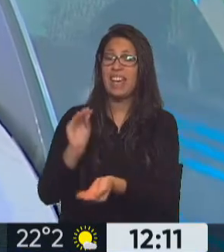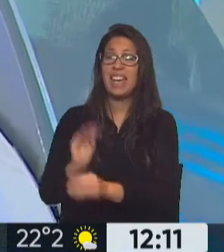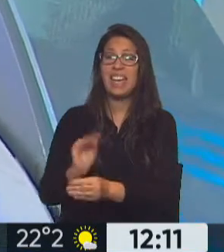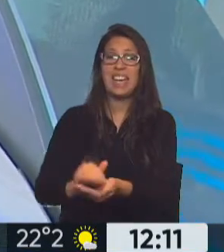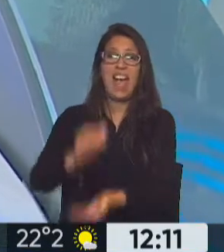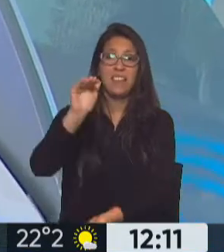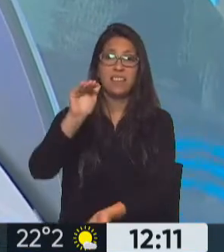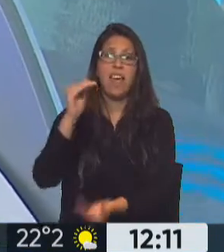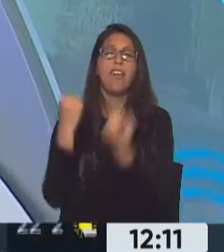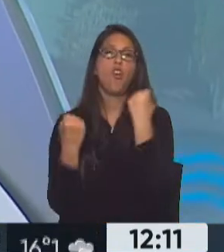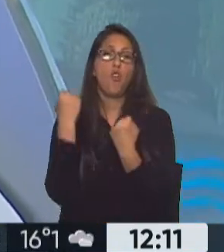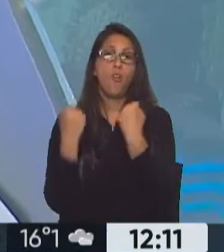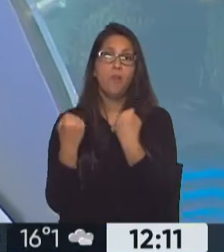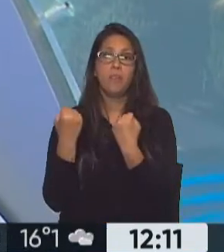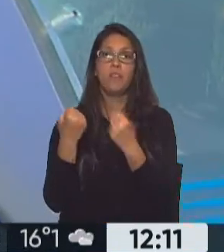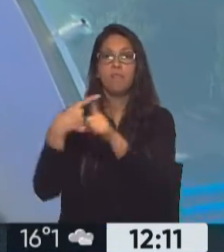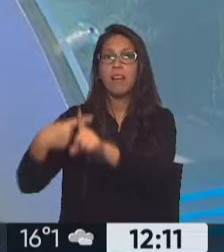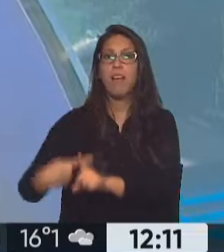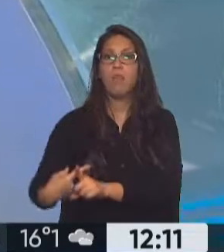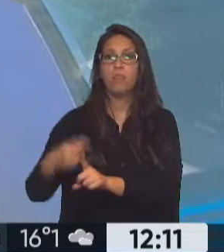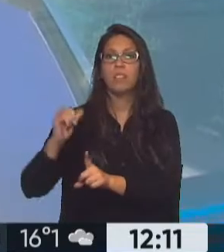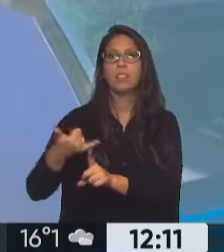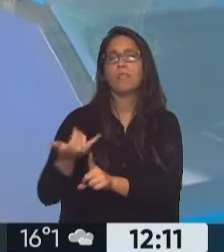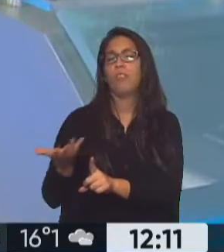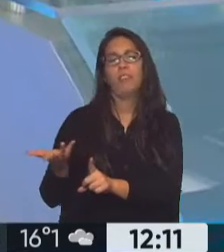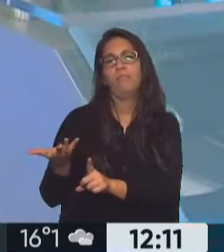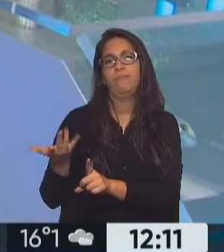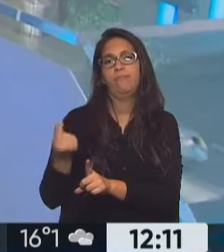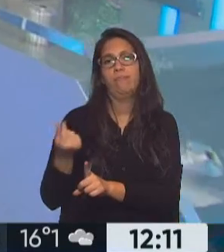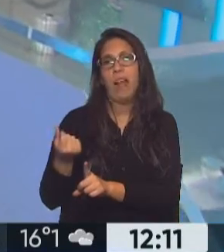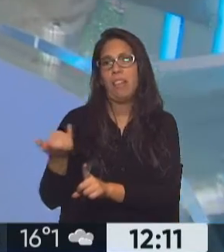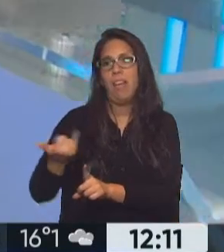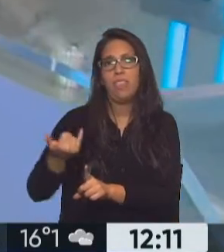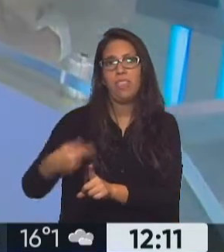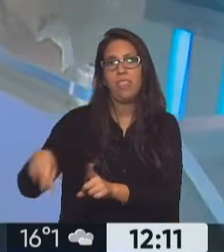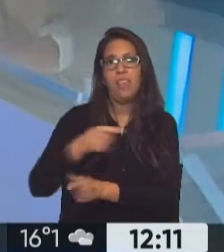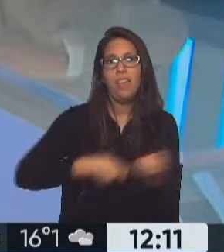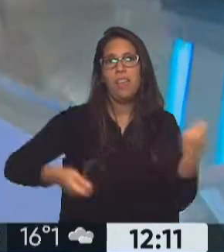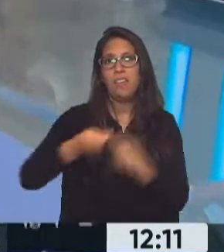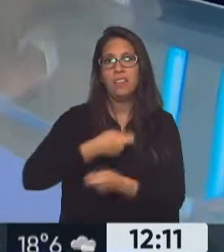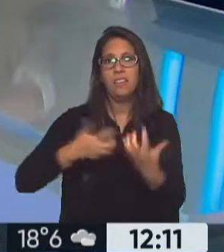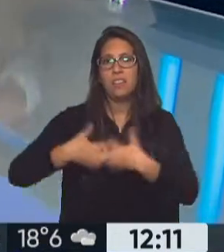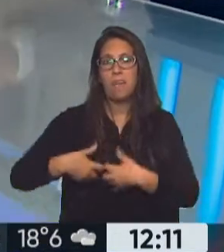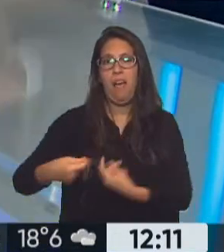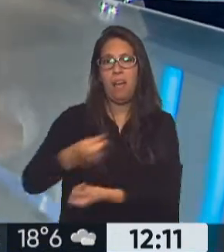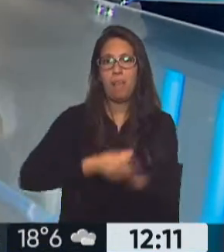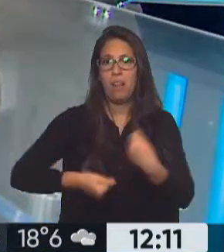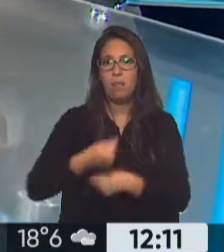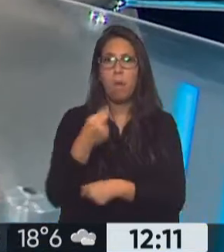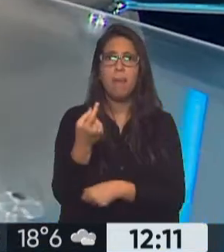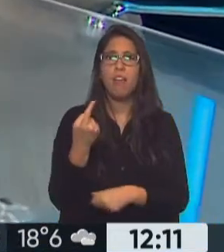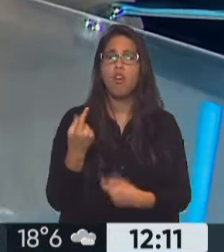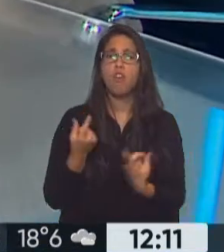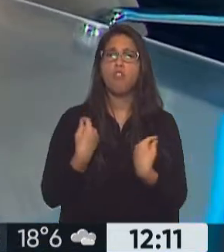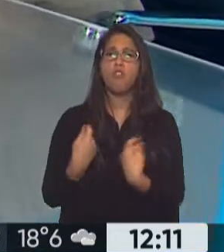es económico porque, en suma, porque en el capitalismo todo el tiempo se monetiza, digamos, pero implica no solamente un costo de manutención,